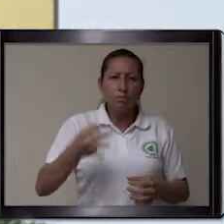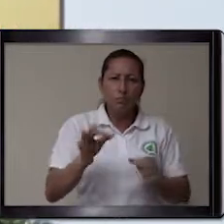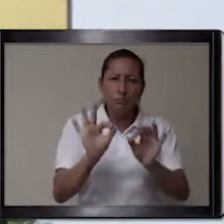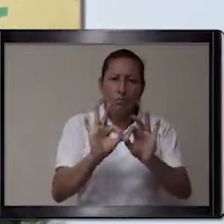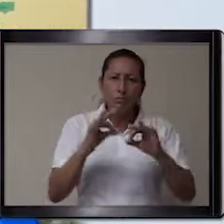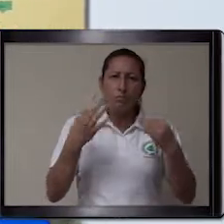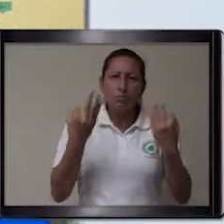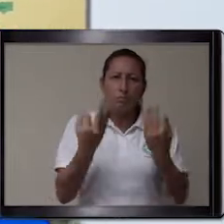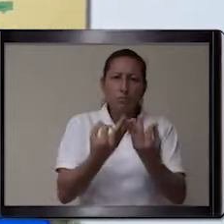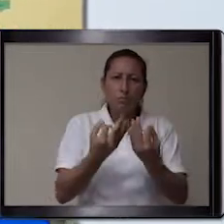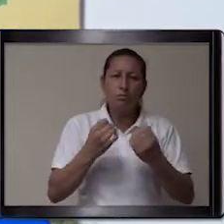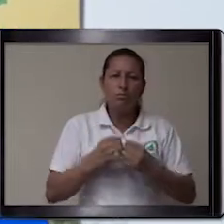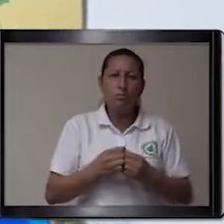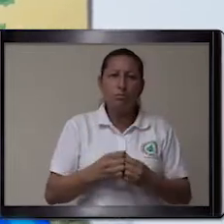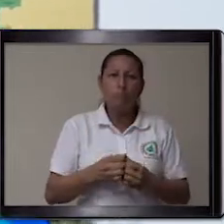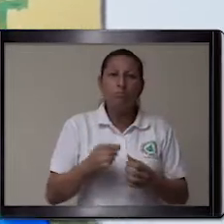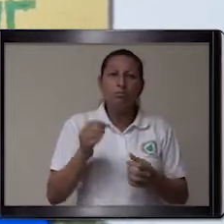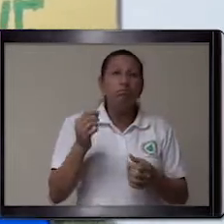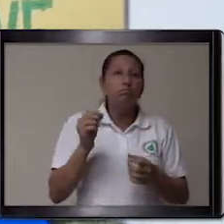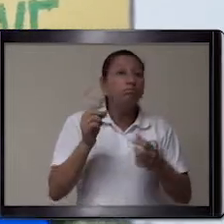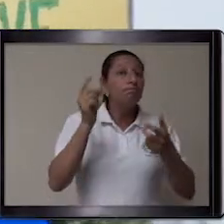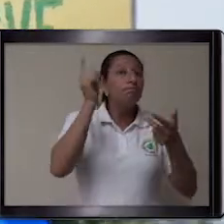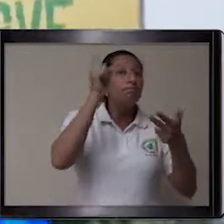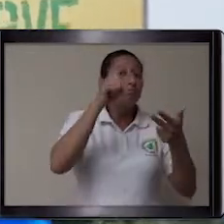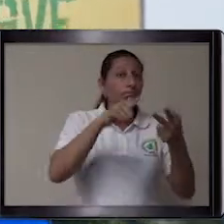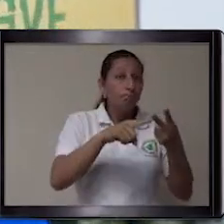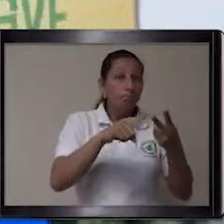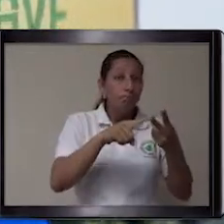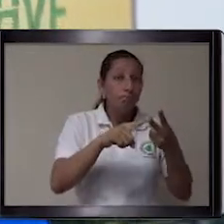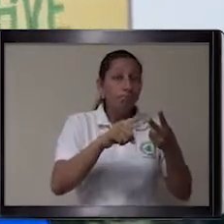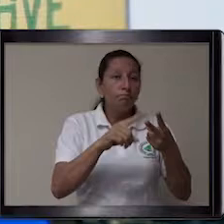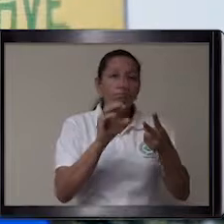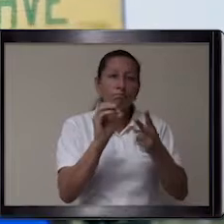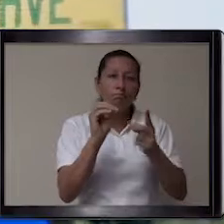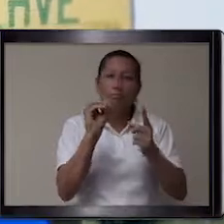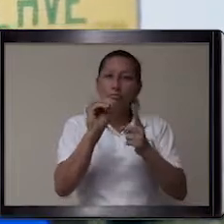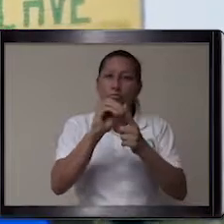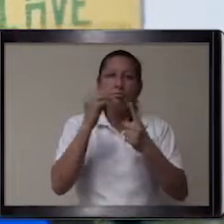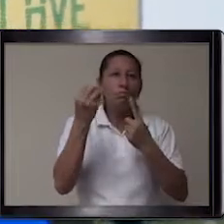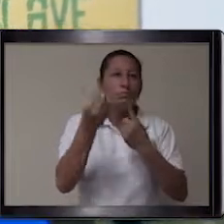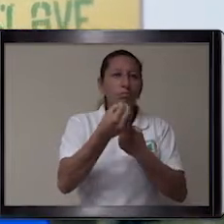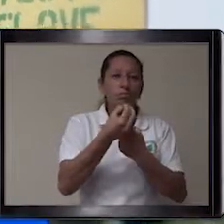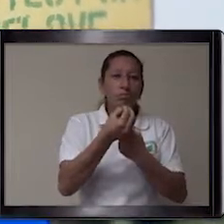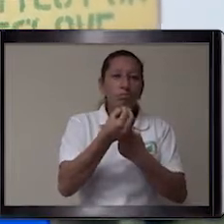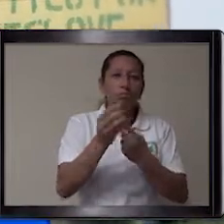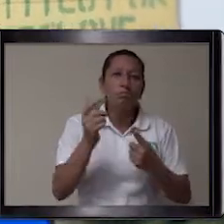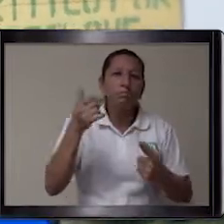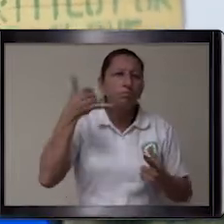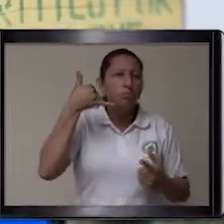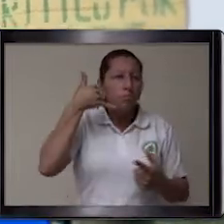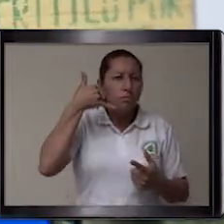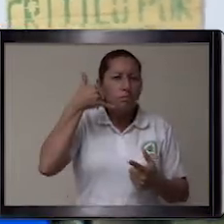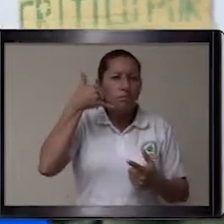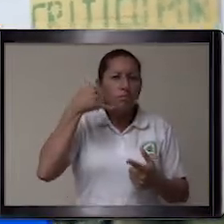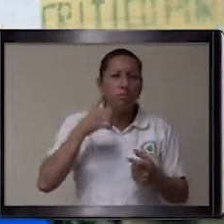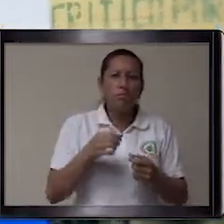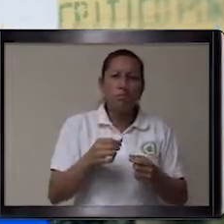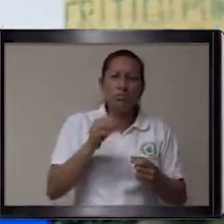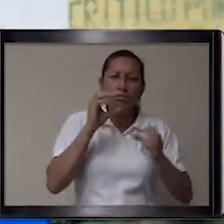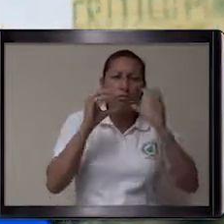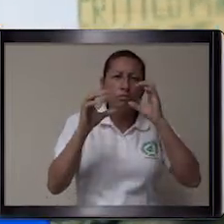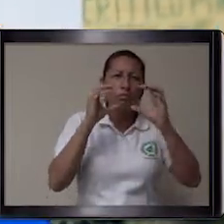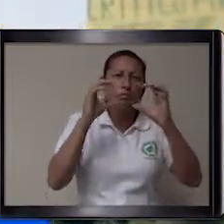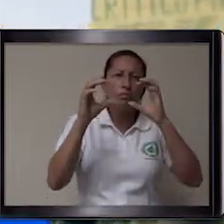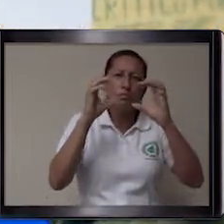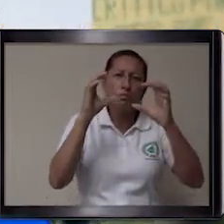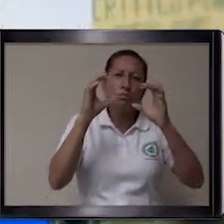ya como tejido social, es la organización. Entonces, tiene que haber una comunicación fluida. Si estamos